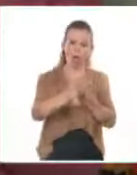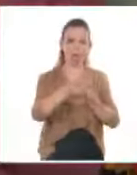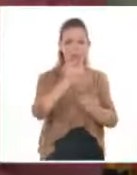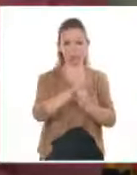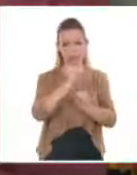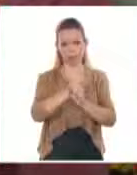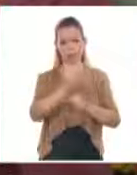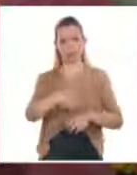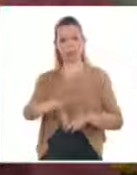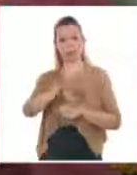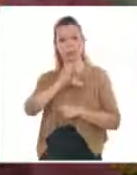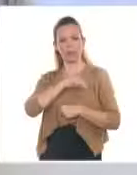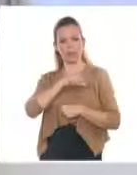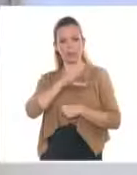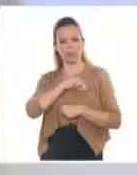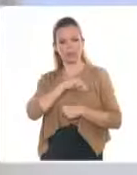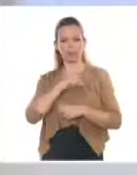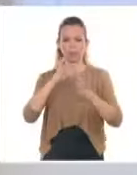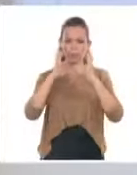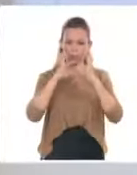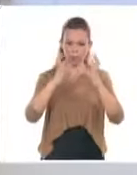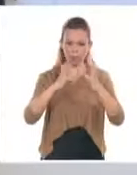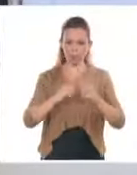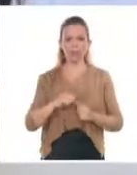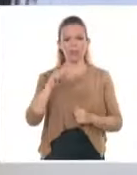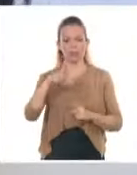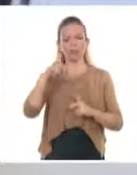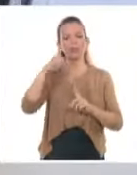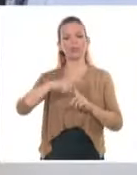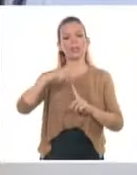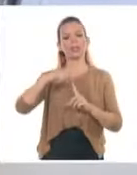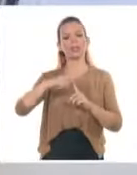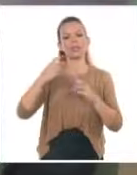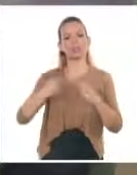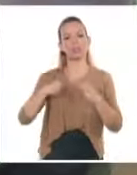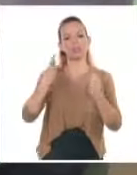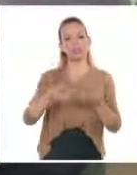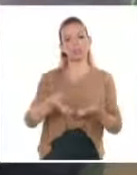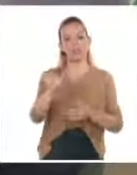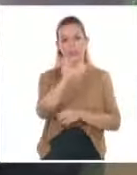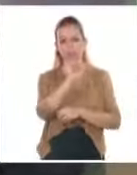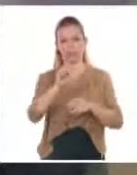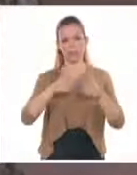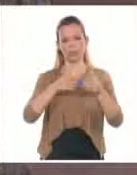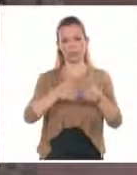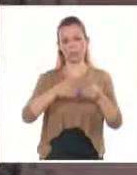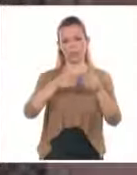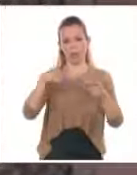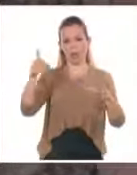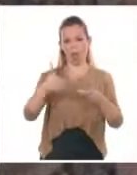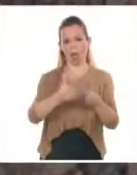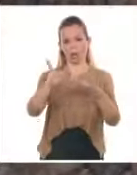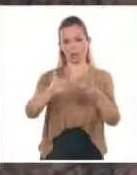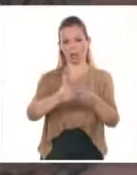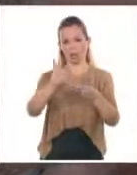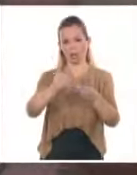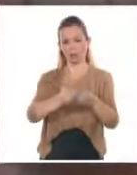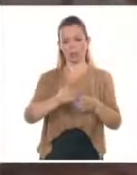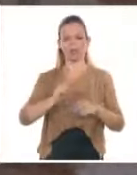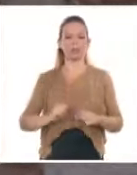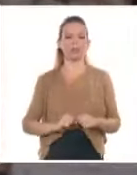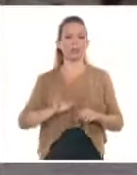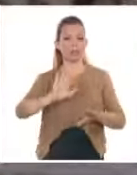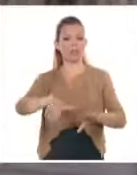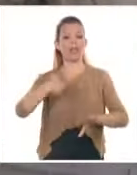José María Pérez Capote, que avala el Sindicato Nacional de Transporte y Puertos. En otro momento, la Unión de Ferrocarriles de Cuba también